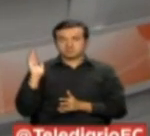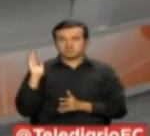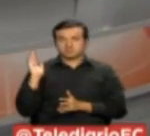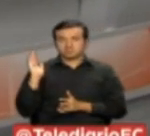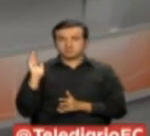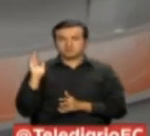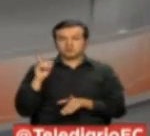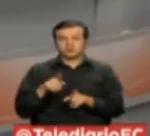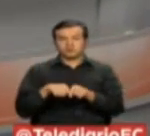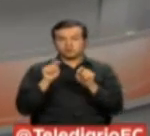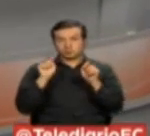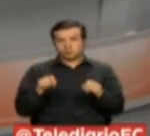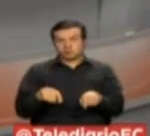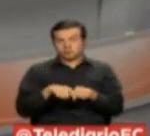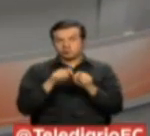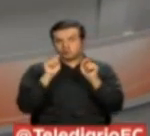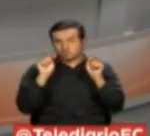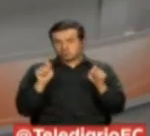un convenio